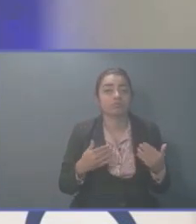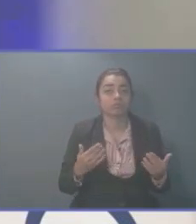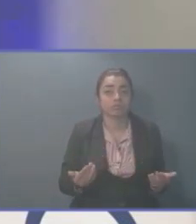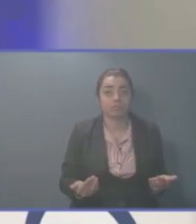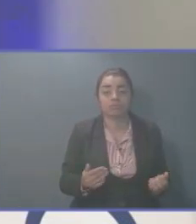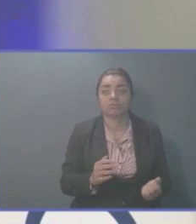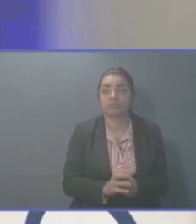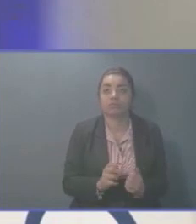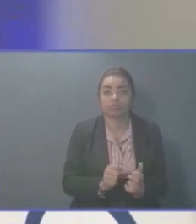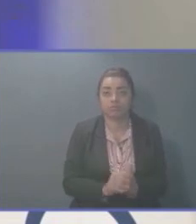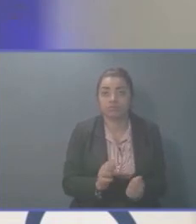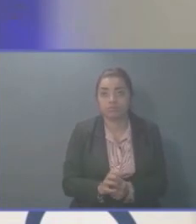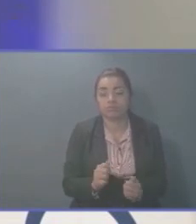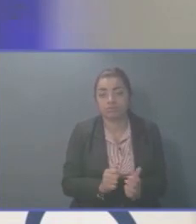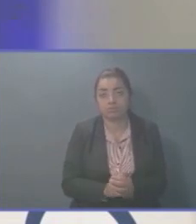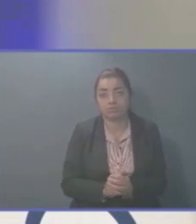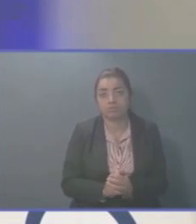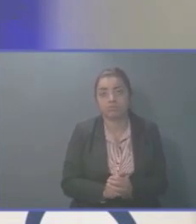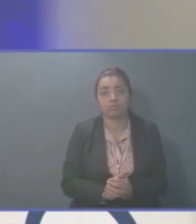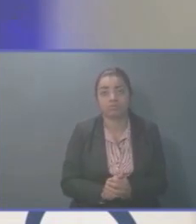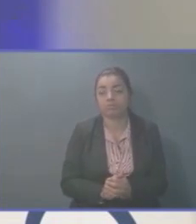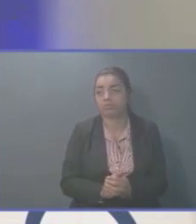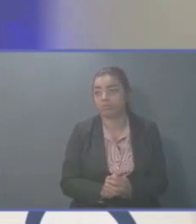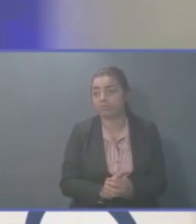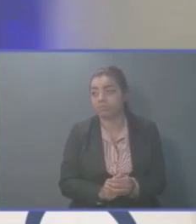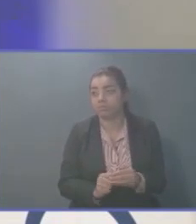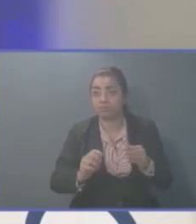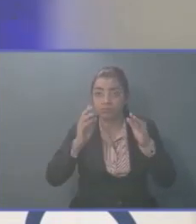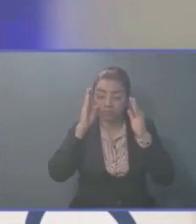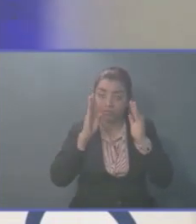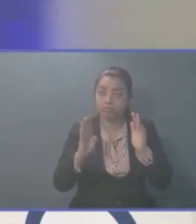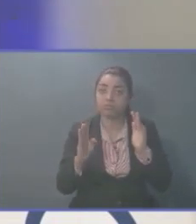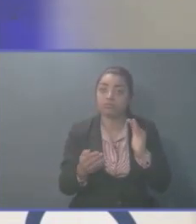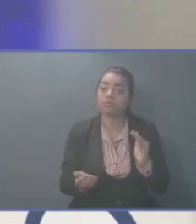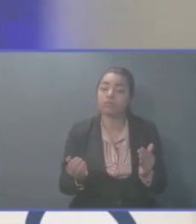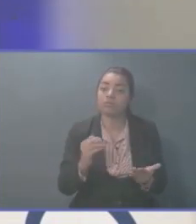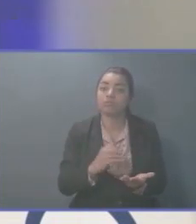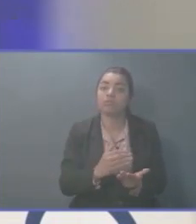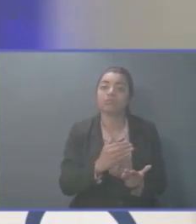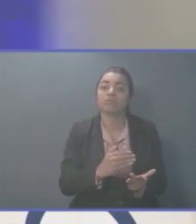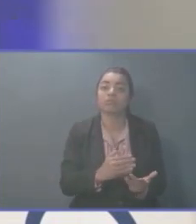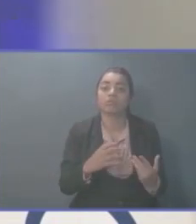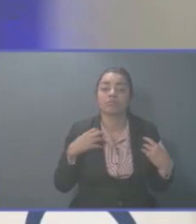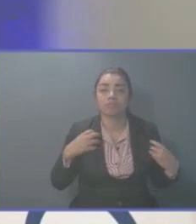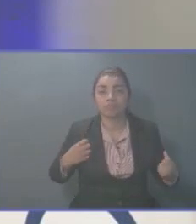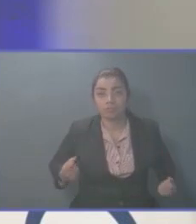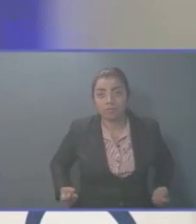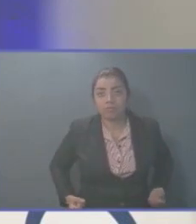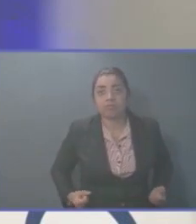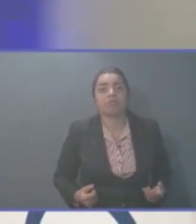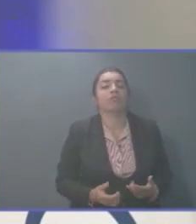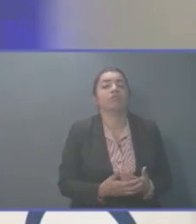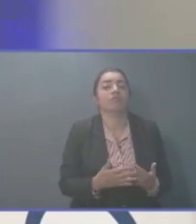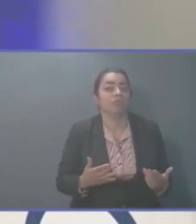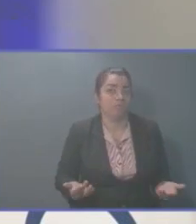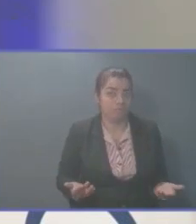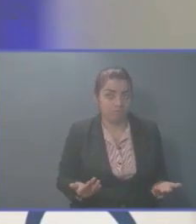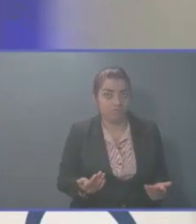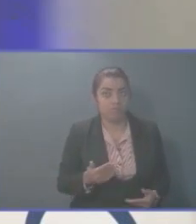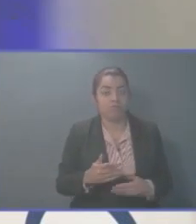una problemática que no se supo atender, dejó en evidencia una vez más la incapacidad del gobierno, y lo hemos dicho, porque